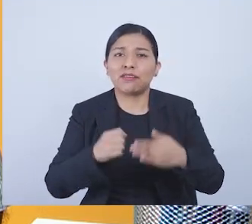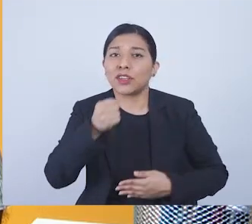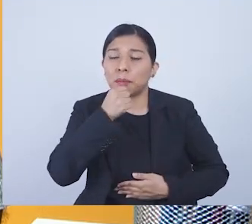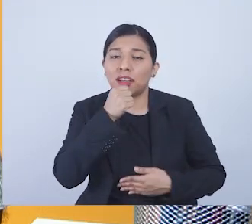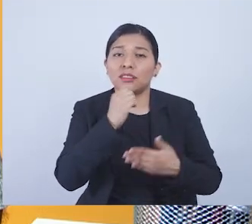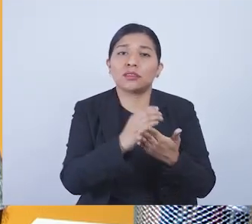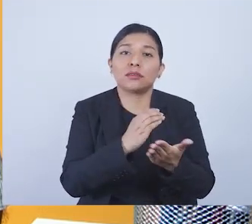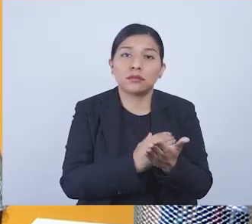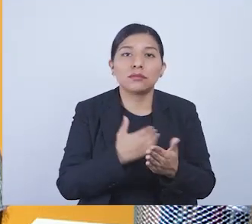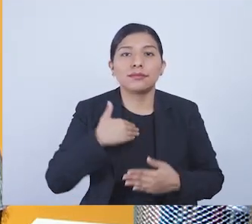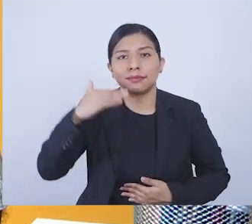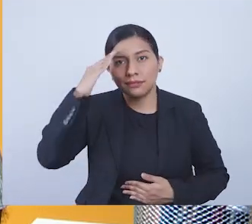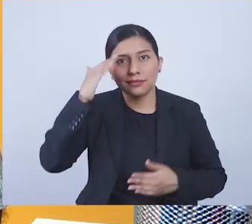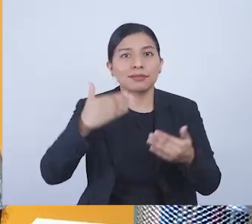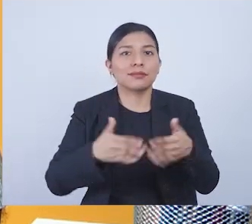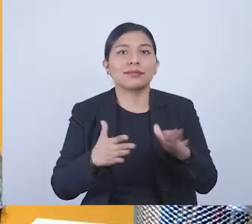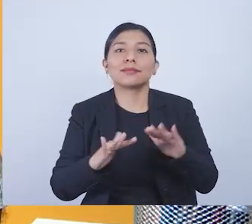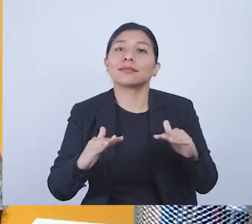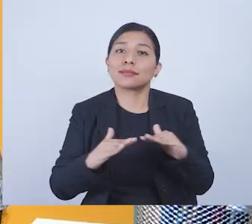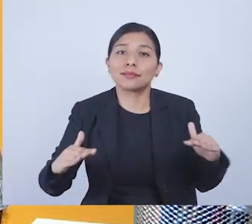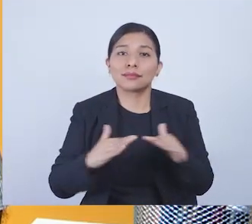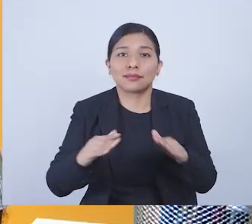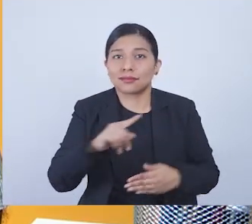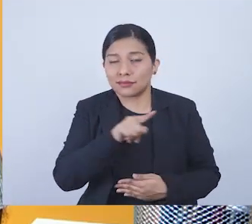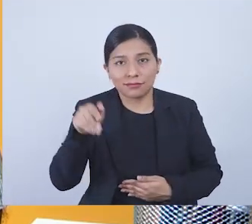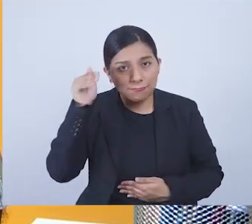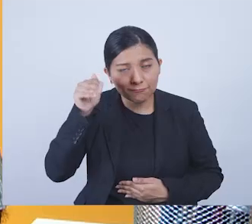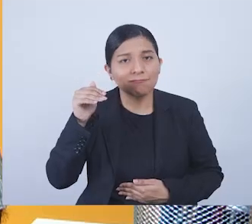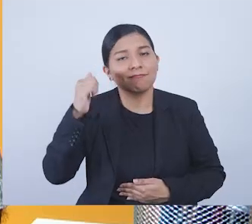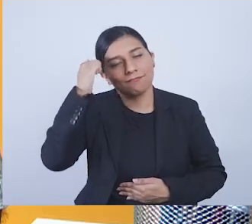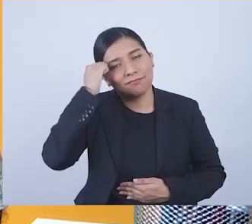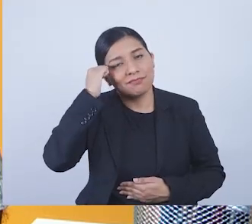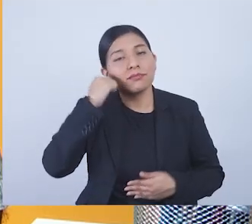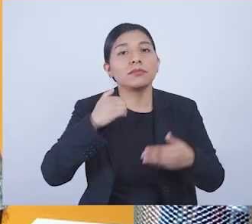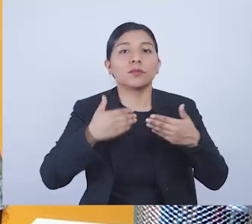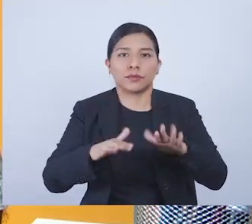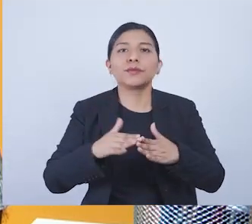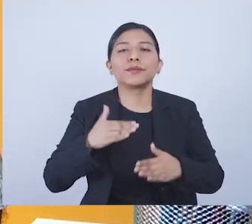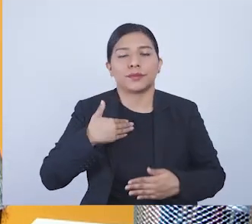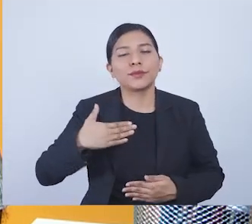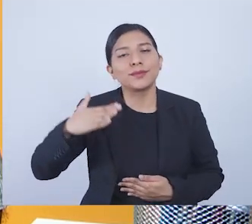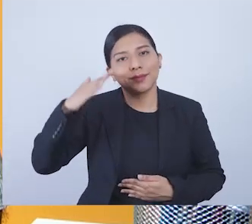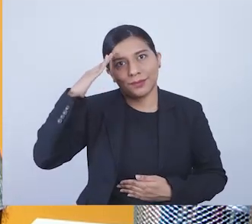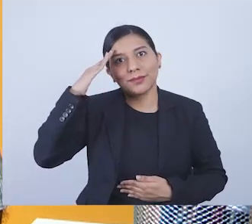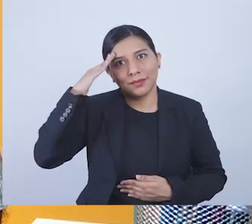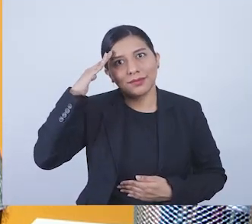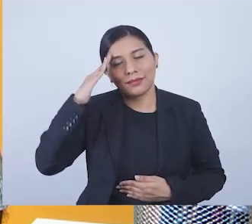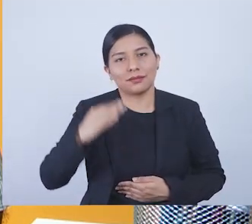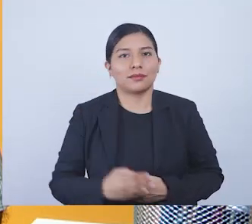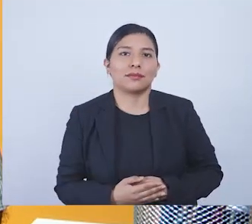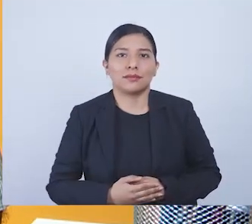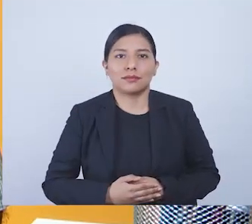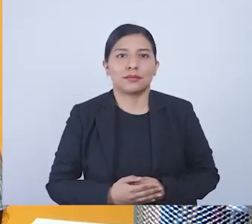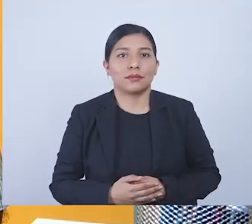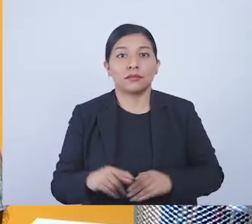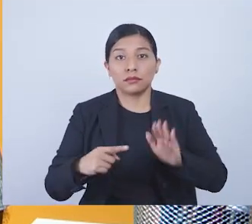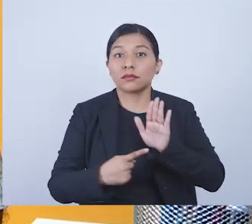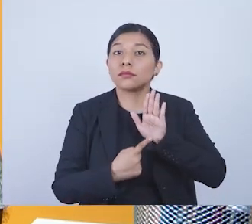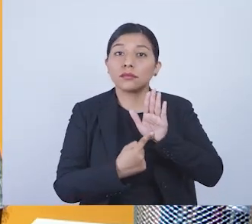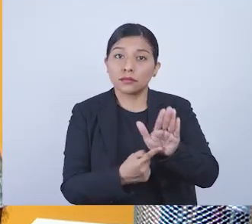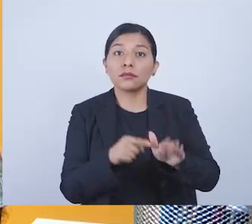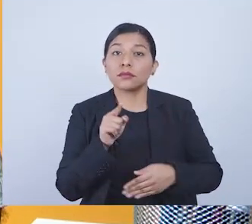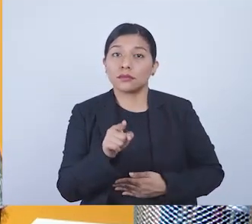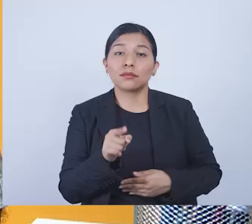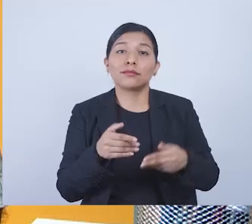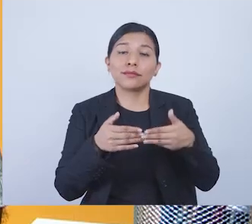en niveles educativos y ciclos educativos para tener un acabado de la asignatura